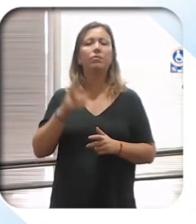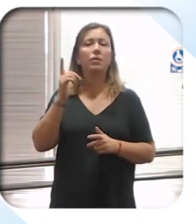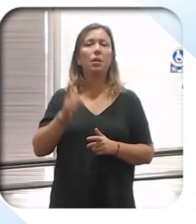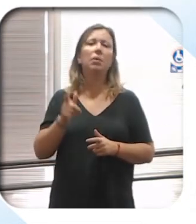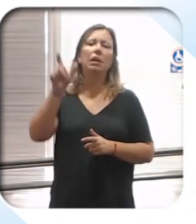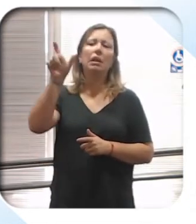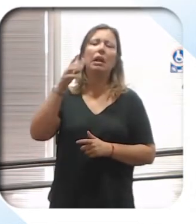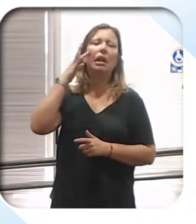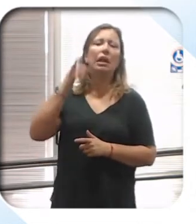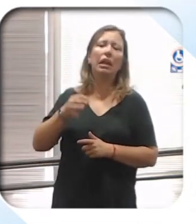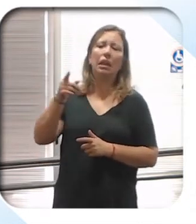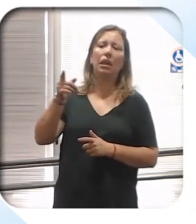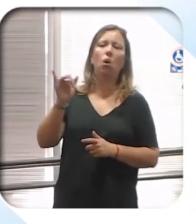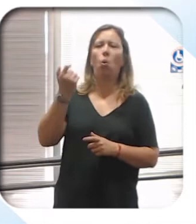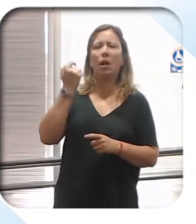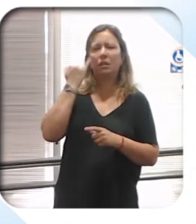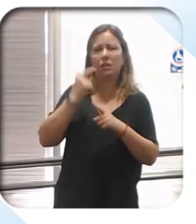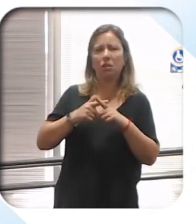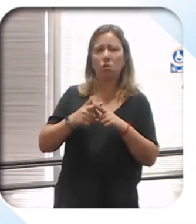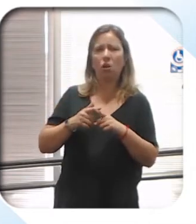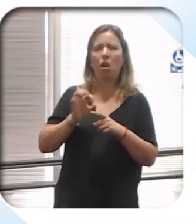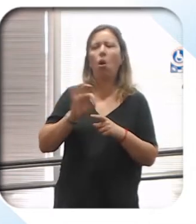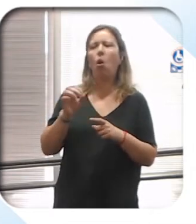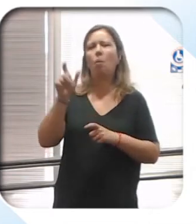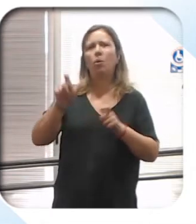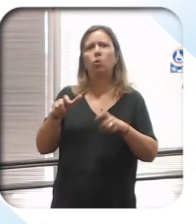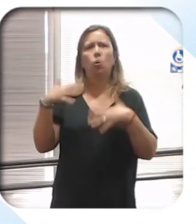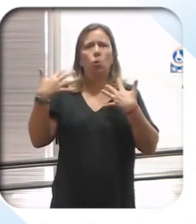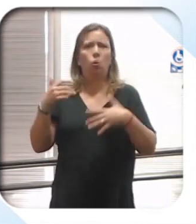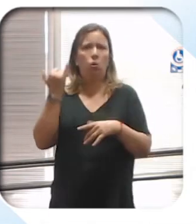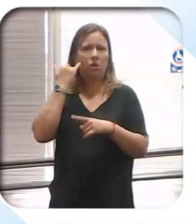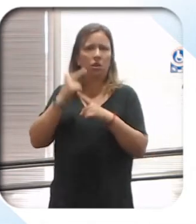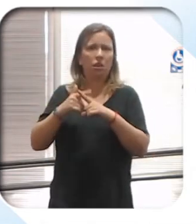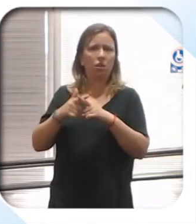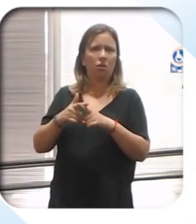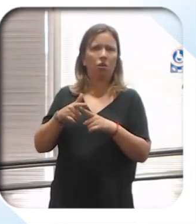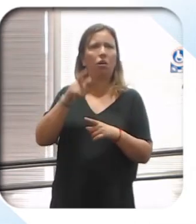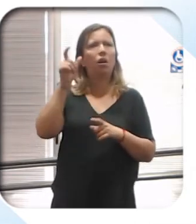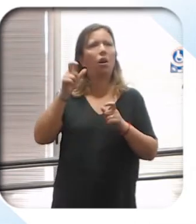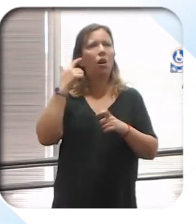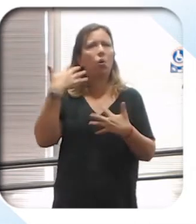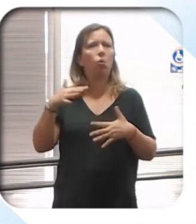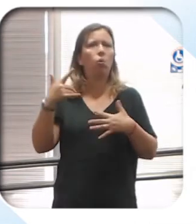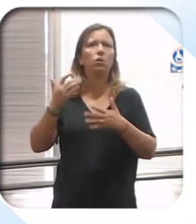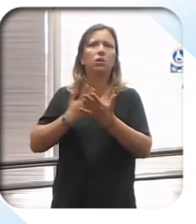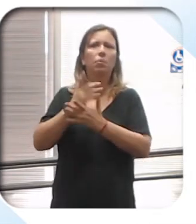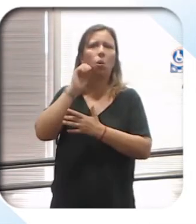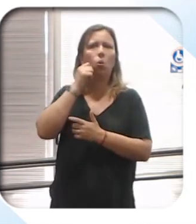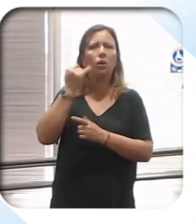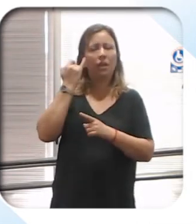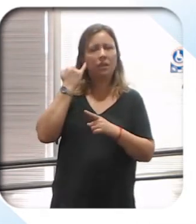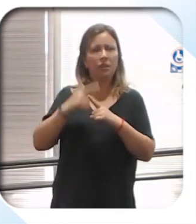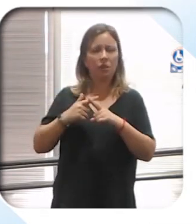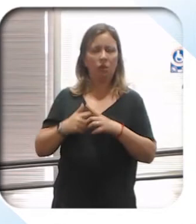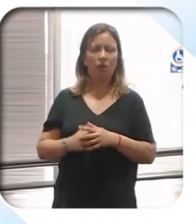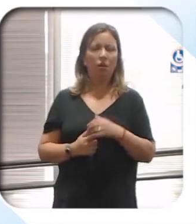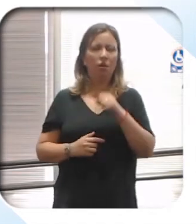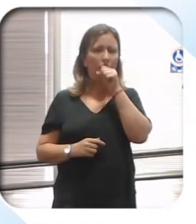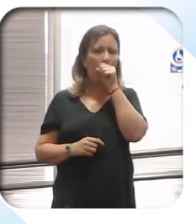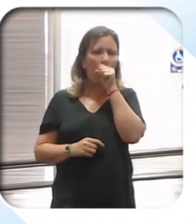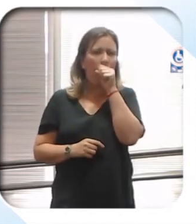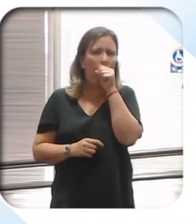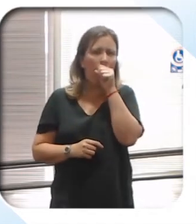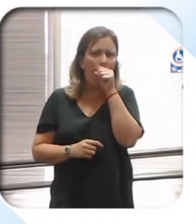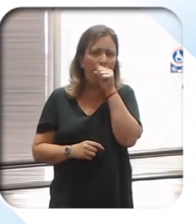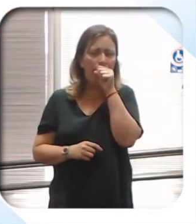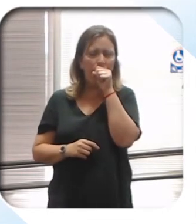Estereotipos asexuados. También están los hipersexuados. Hay gente que los catalogan como hipersexuados. Ahora lo vamos a ver.